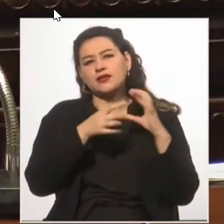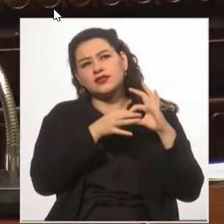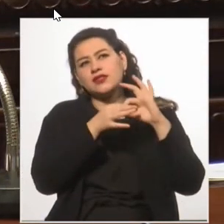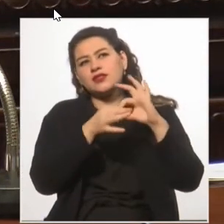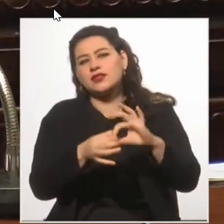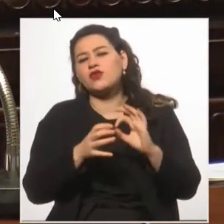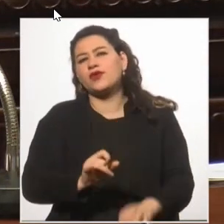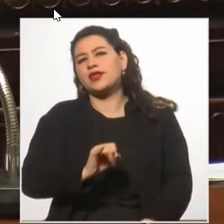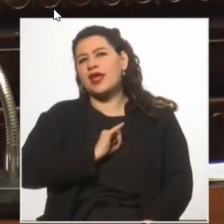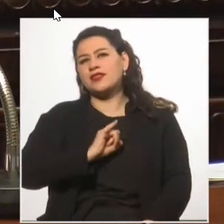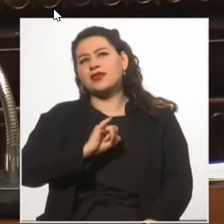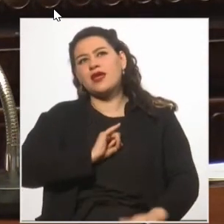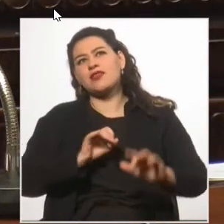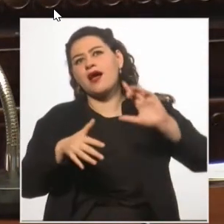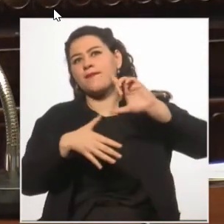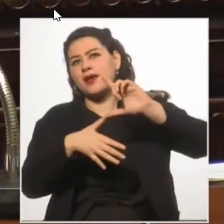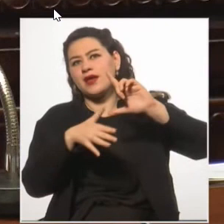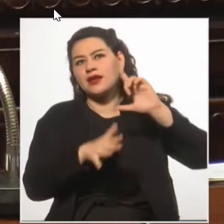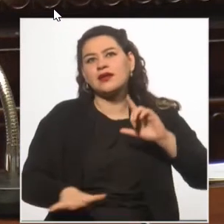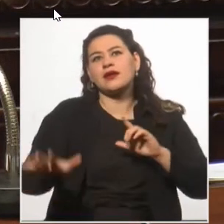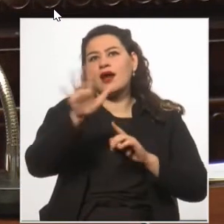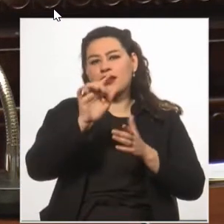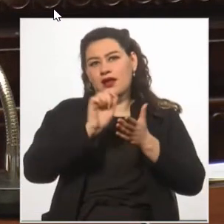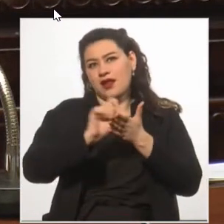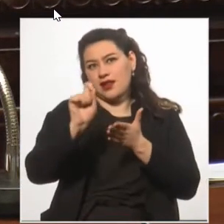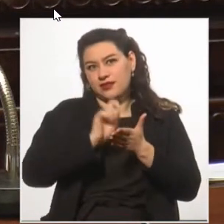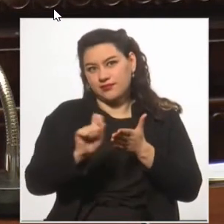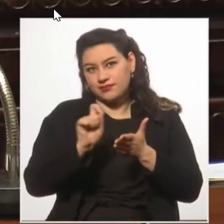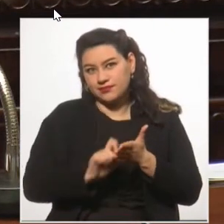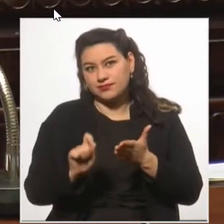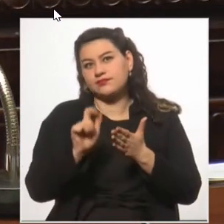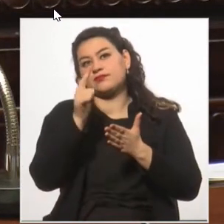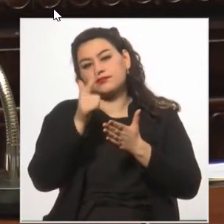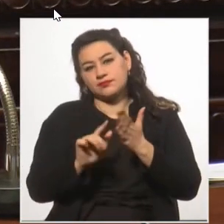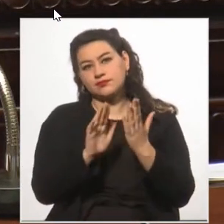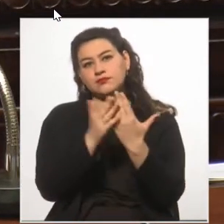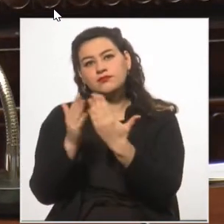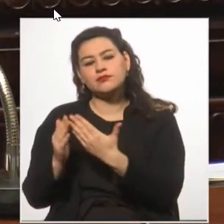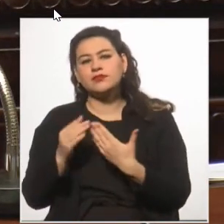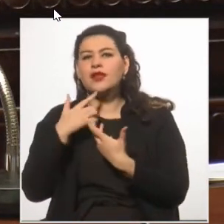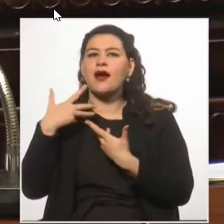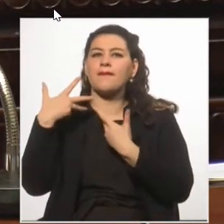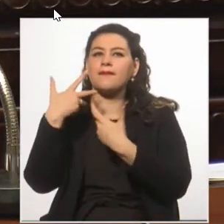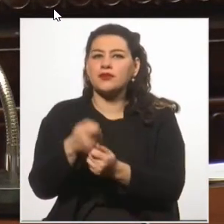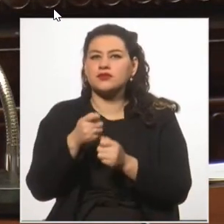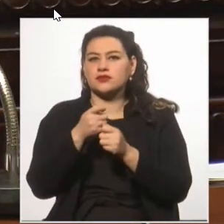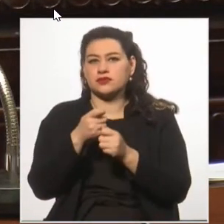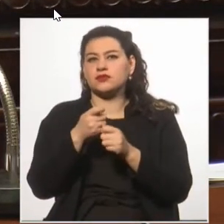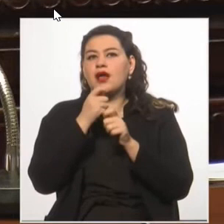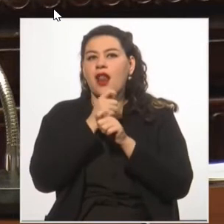de identidad americana a las letras del continente, mostrando su apoyo a la lengua